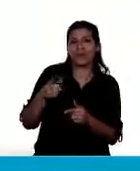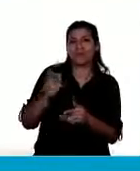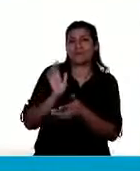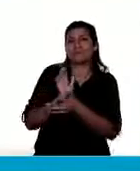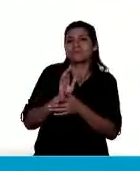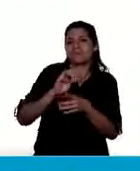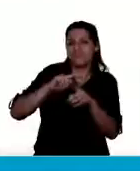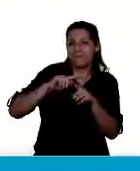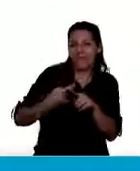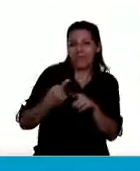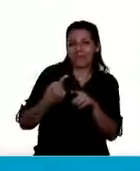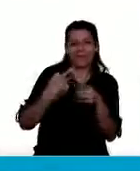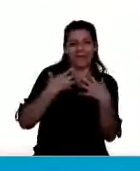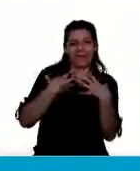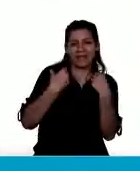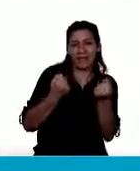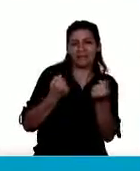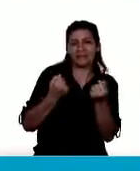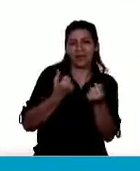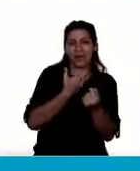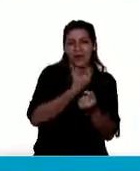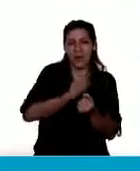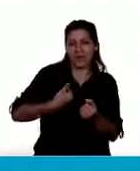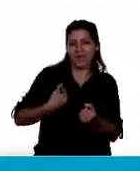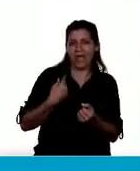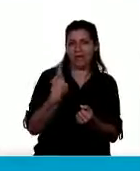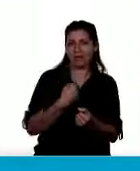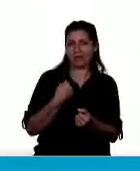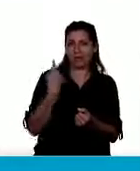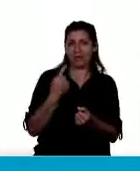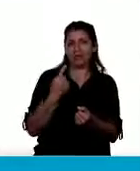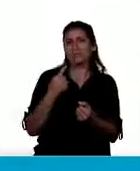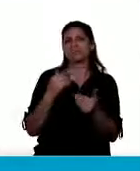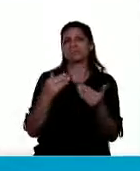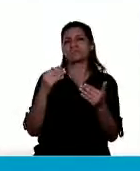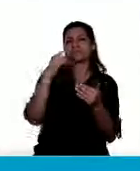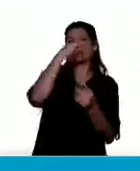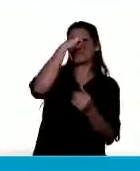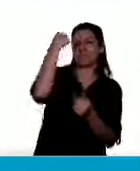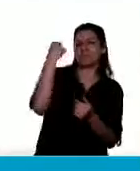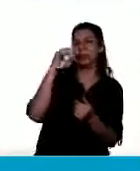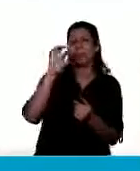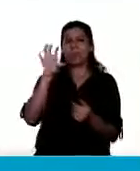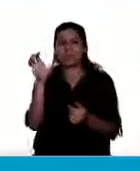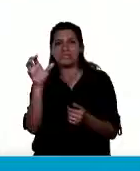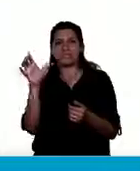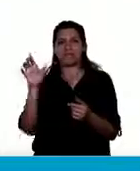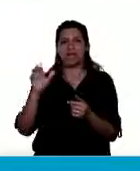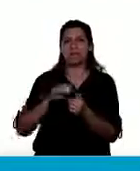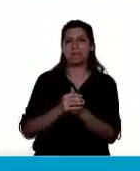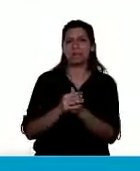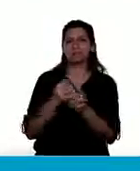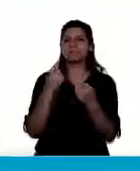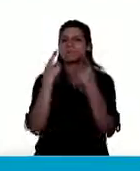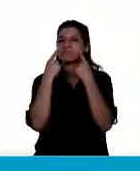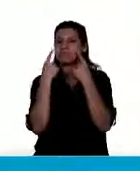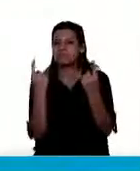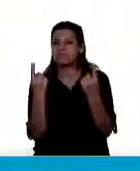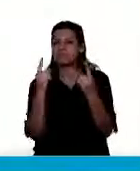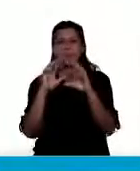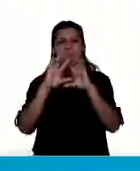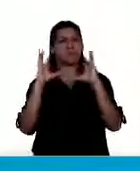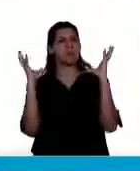políticas sanitarias de nuestro gobierno, tanto a nivel nacional como provincial, son reconocidas en el